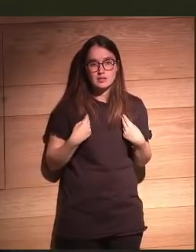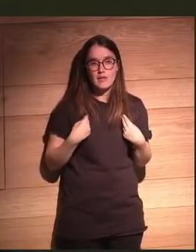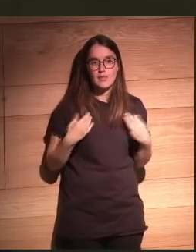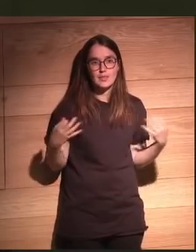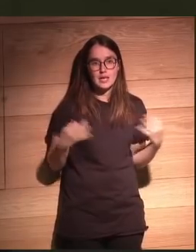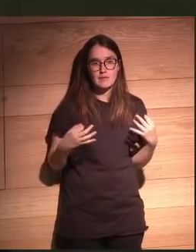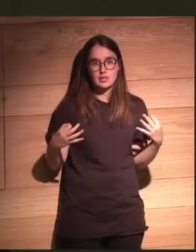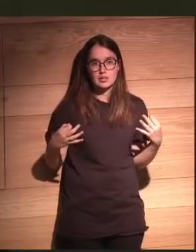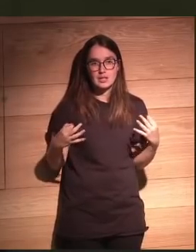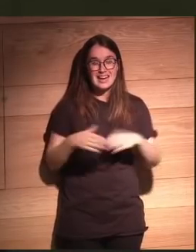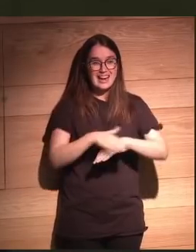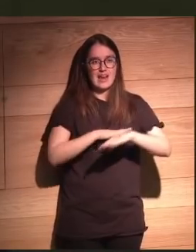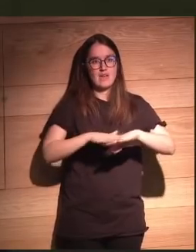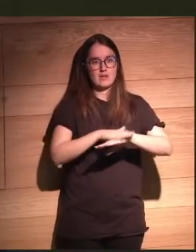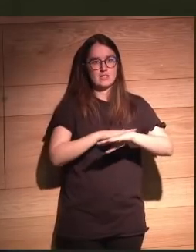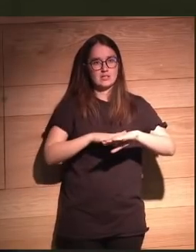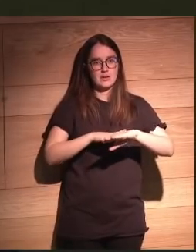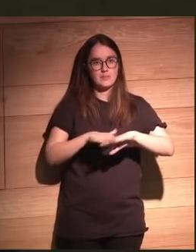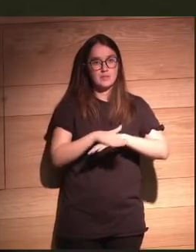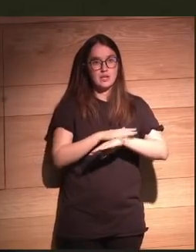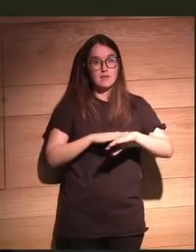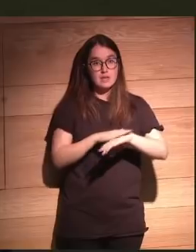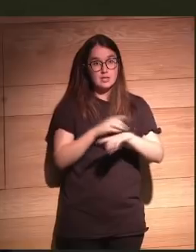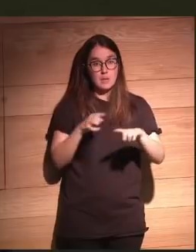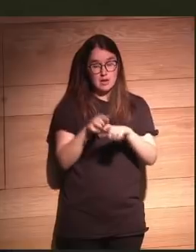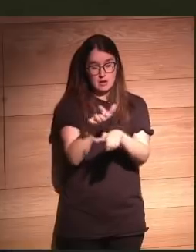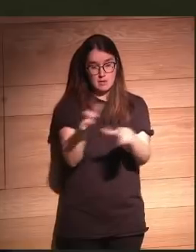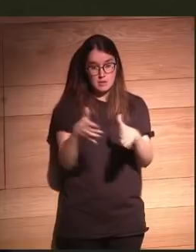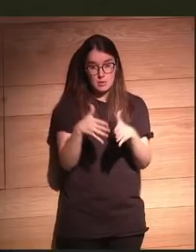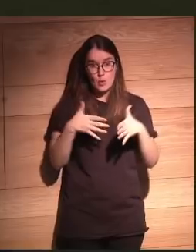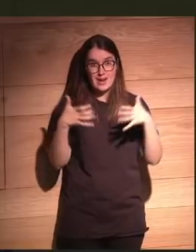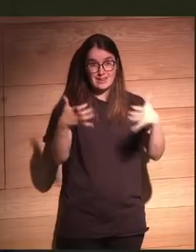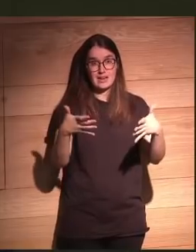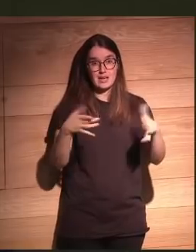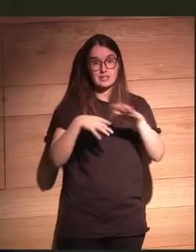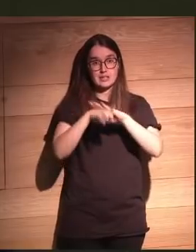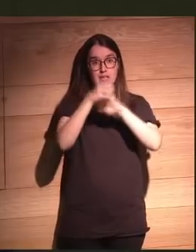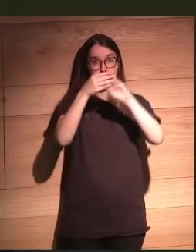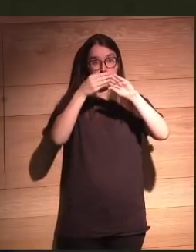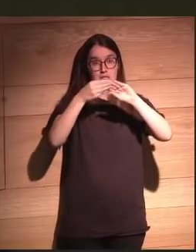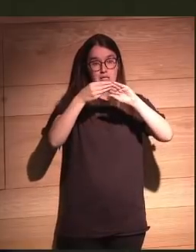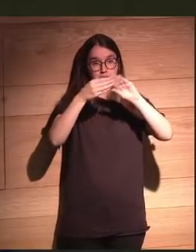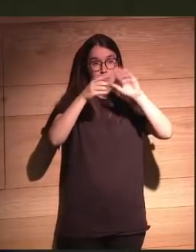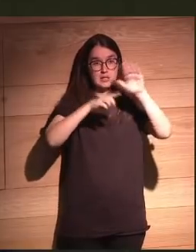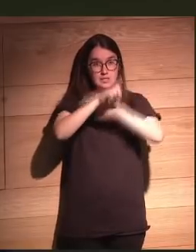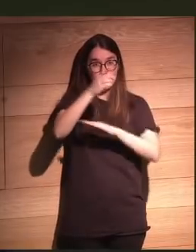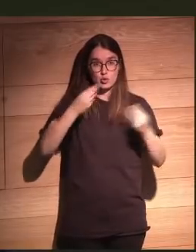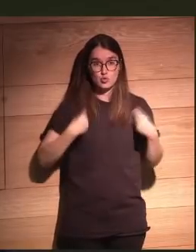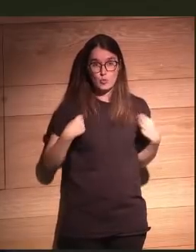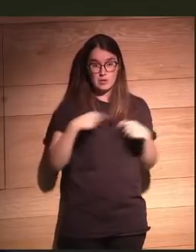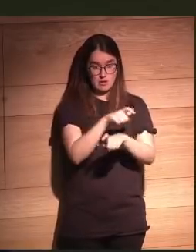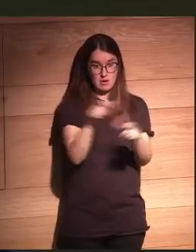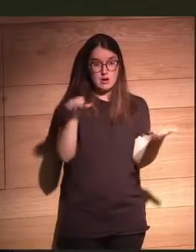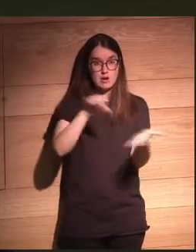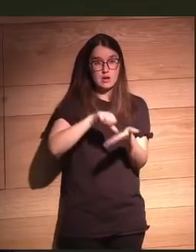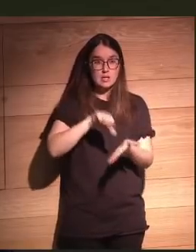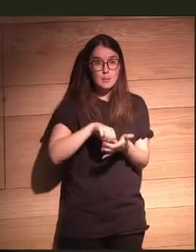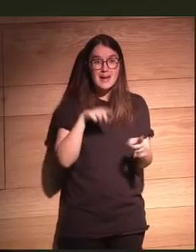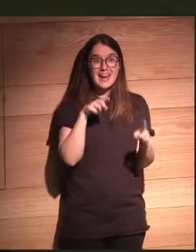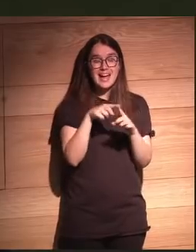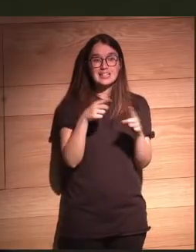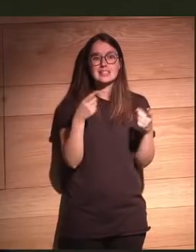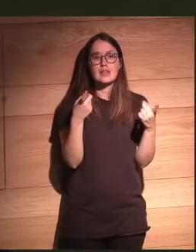debería ser la base para que cualquier persona se desarrollara su vida urbana, su vida ciudadana, y para